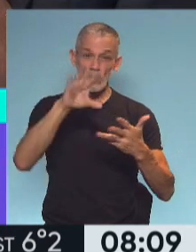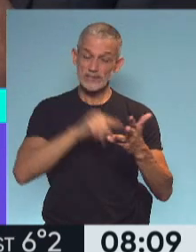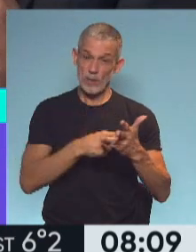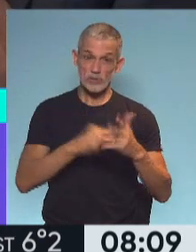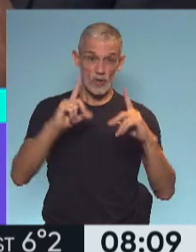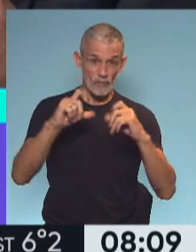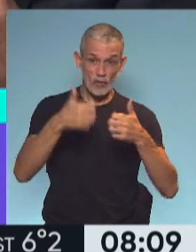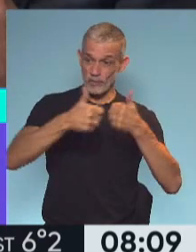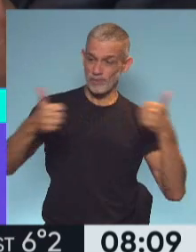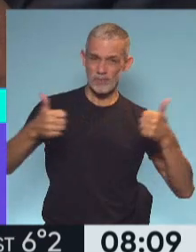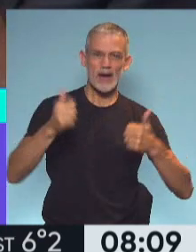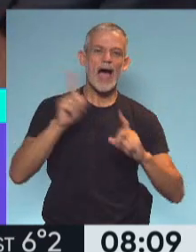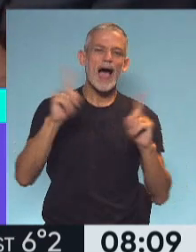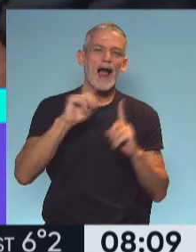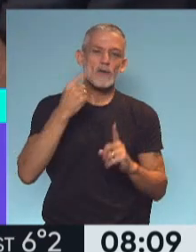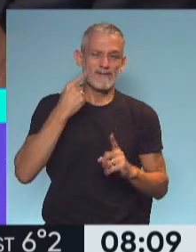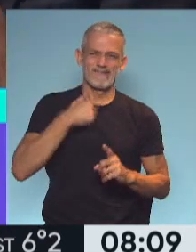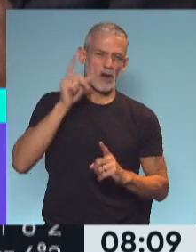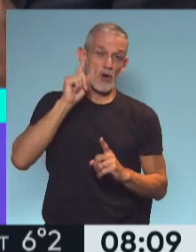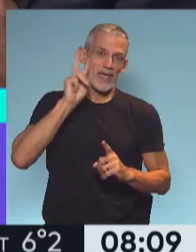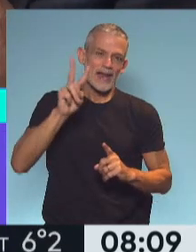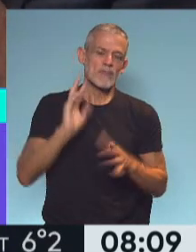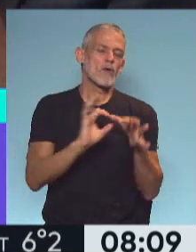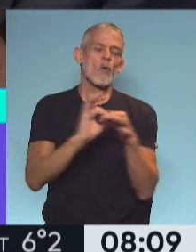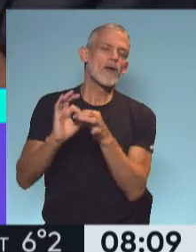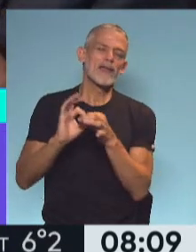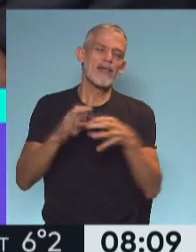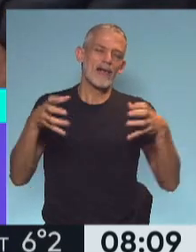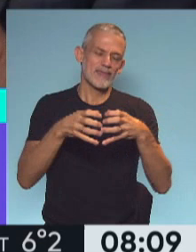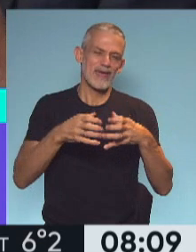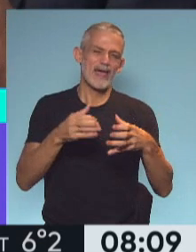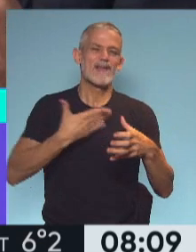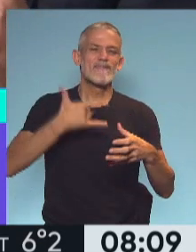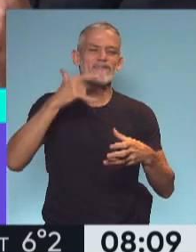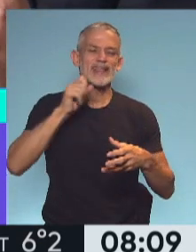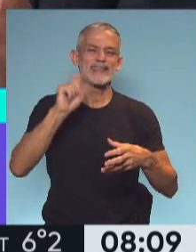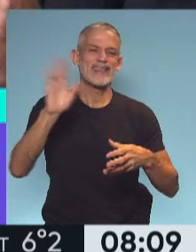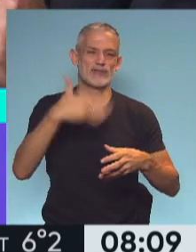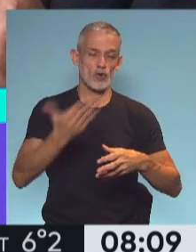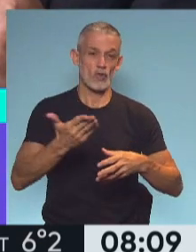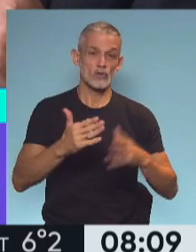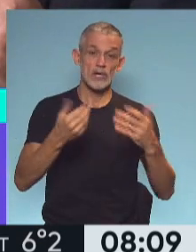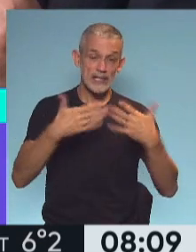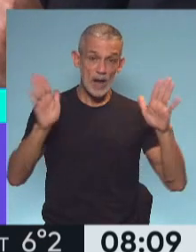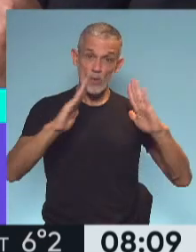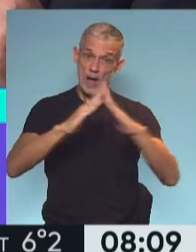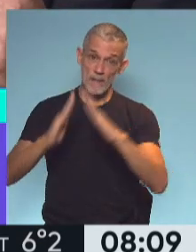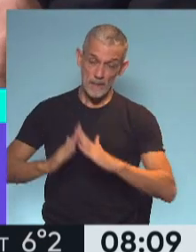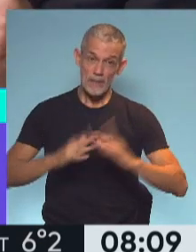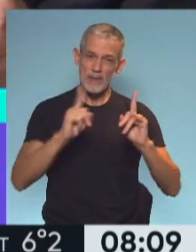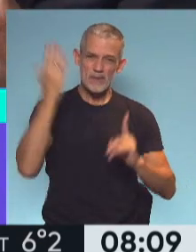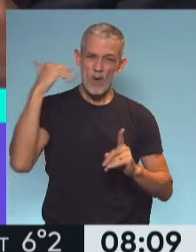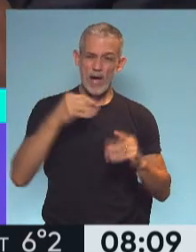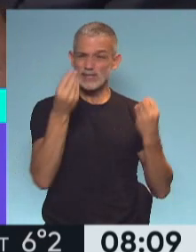que algunos medios lamentablemente no quieren ver, que es la unidad del Frente de Todos. Vamos a seguir inaugurando las viviendas que dejó abandonadas